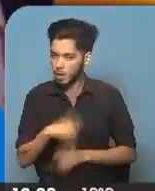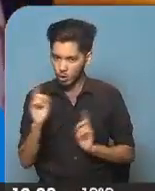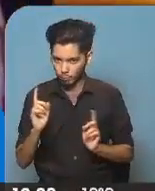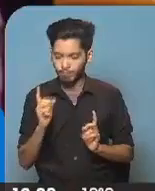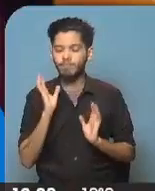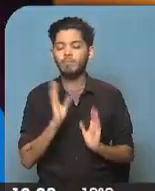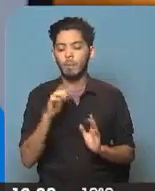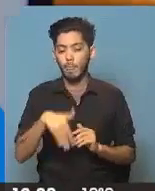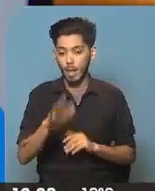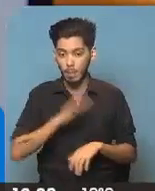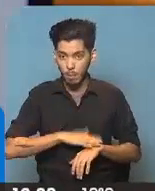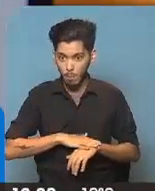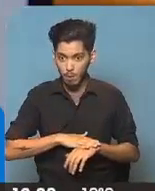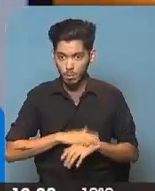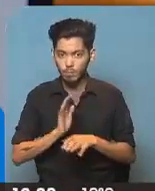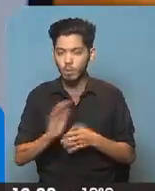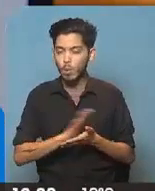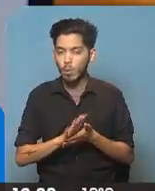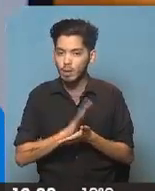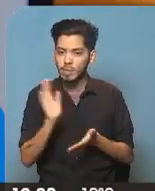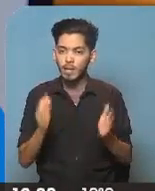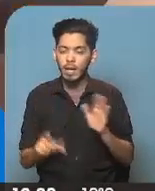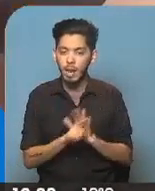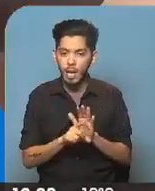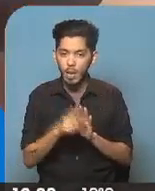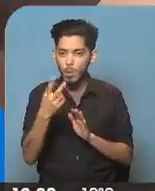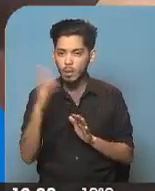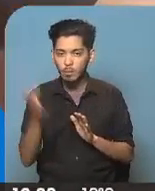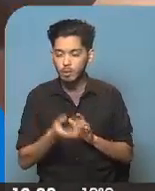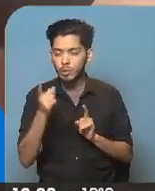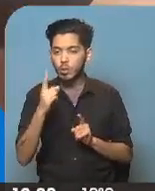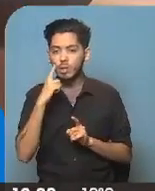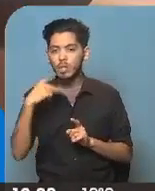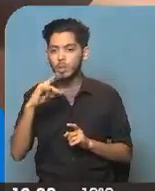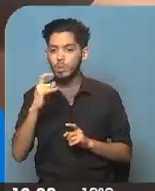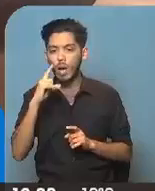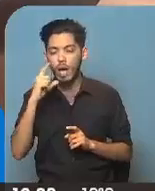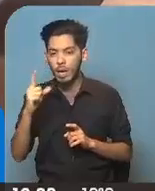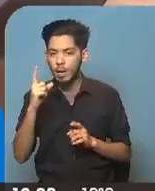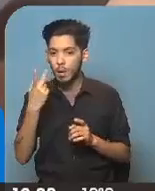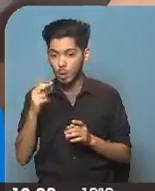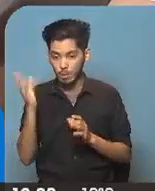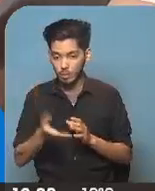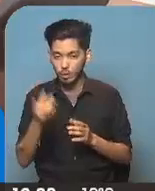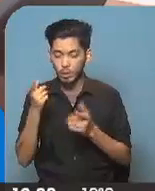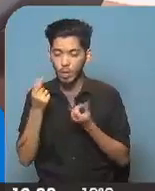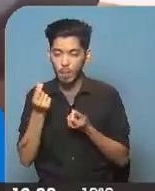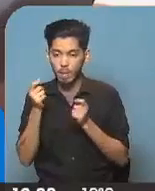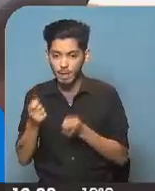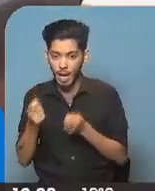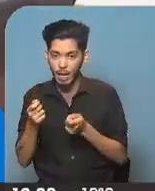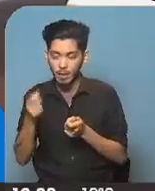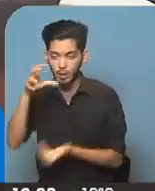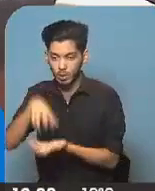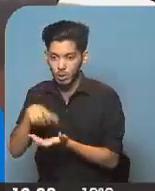partir de este momento de esta ley como piso un 20 por ciento del presupuesto del incucai va a estar destinado a capacitación porque porque cada minuto